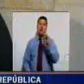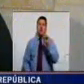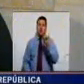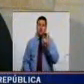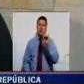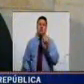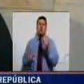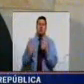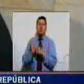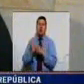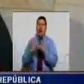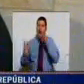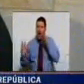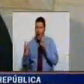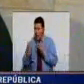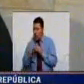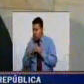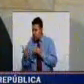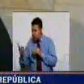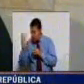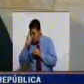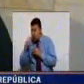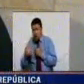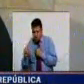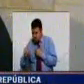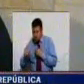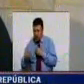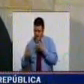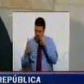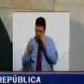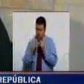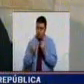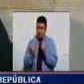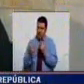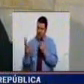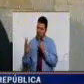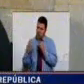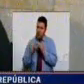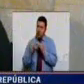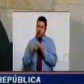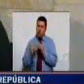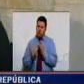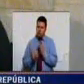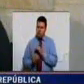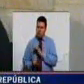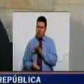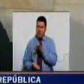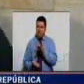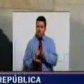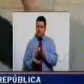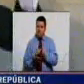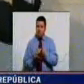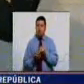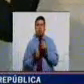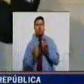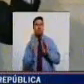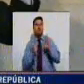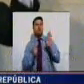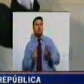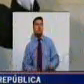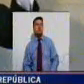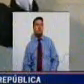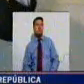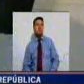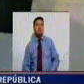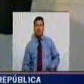una colusión, un acuerdo de voluntades entre las dos transnacionales que dijeron que iban a participar en esa subasta, que se volvió de